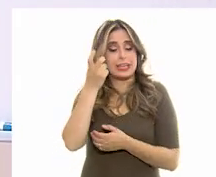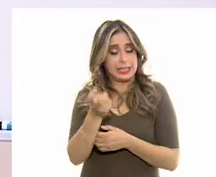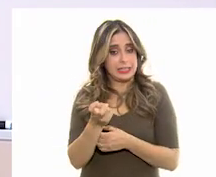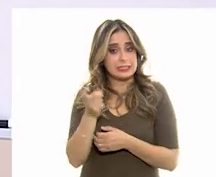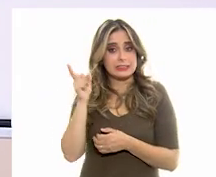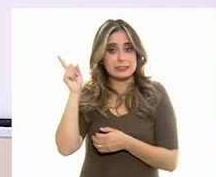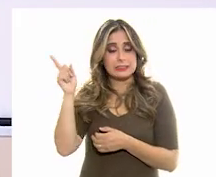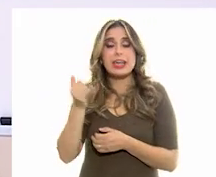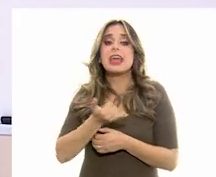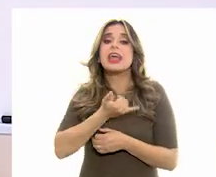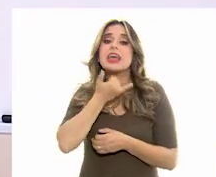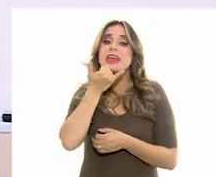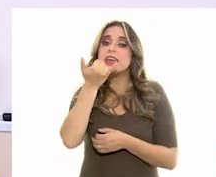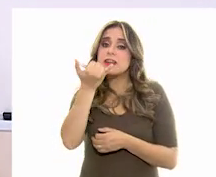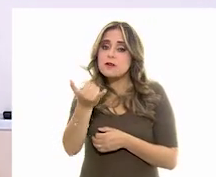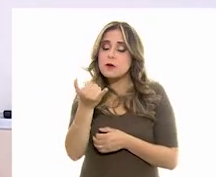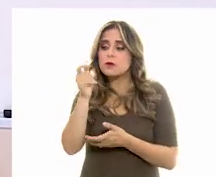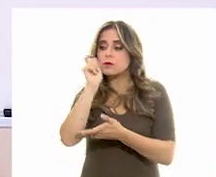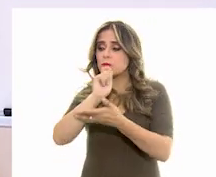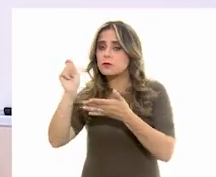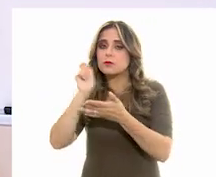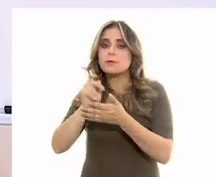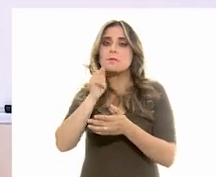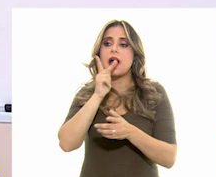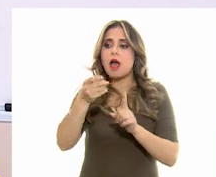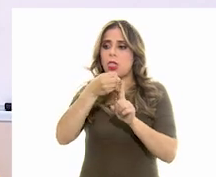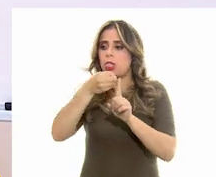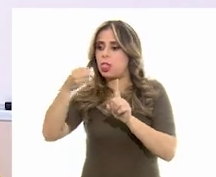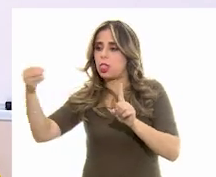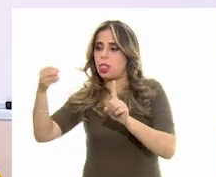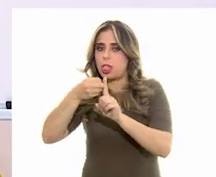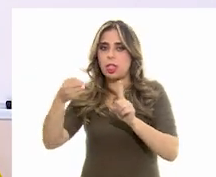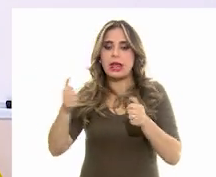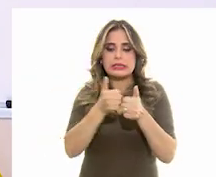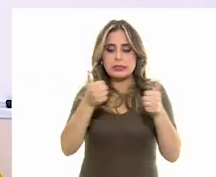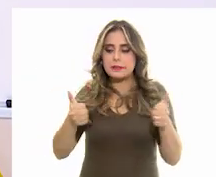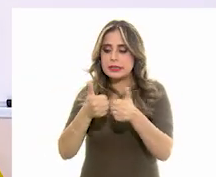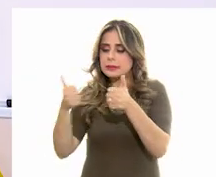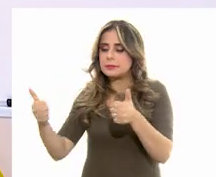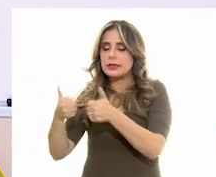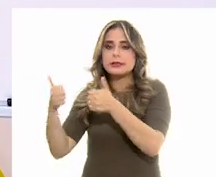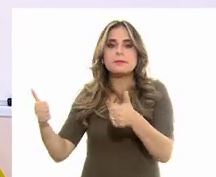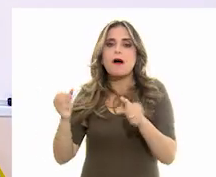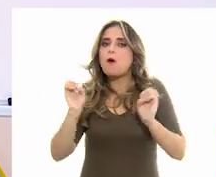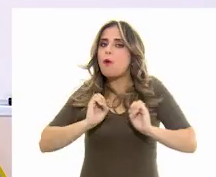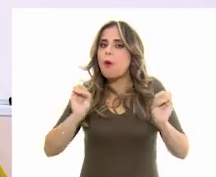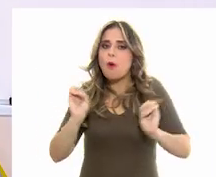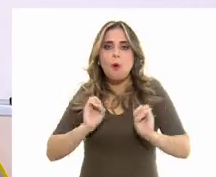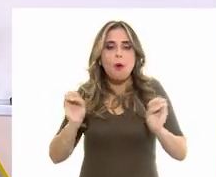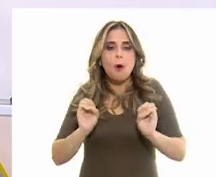decíamos que ellos escriben una sola palabra. ¿Sale? Exacto. Y entonces vamos a mi